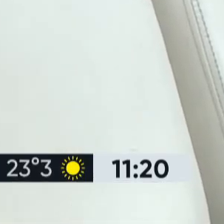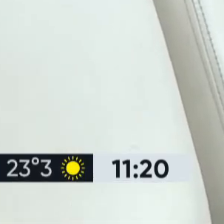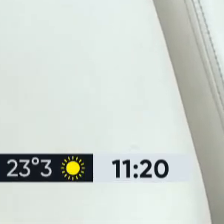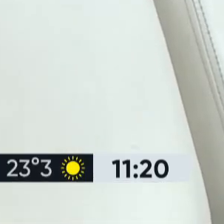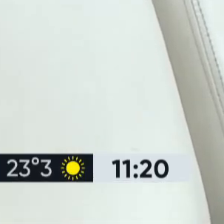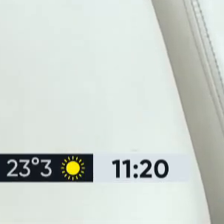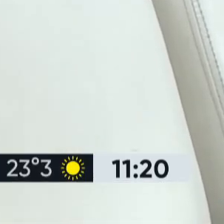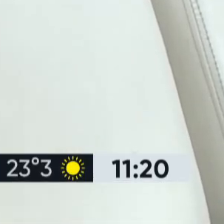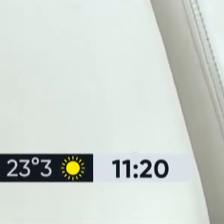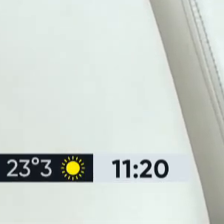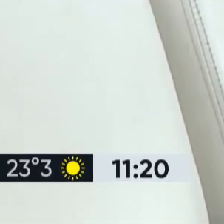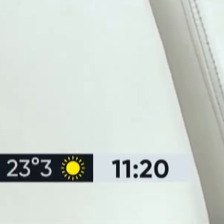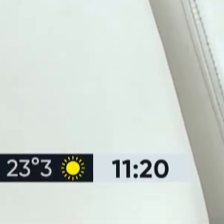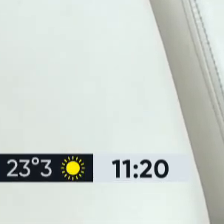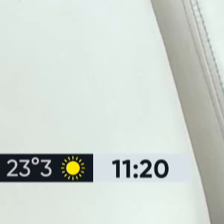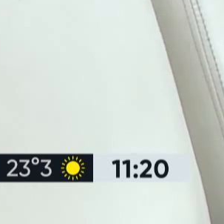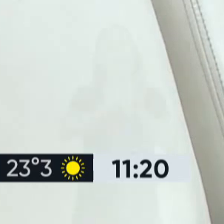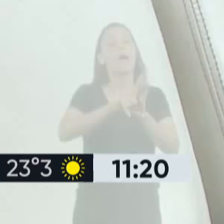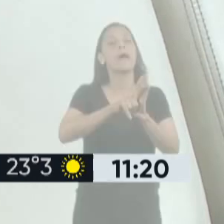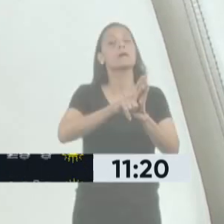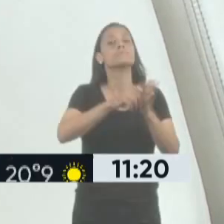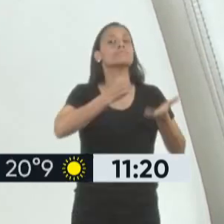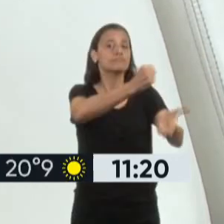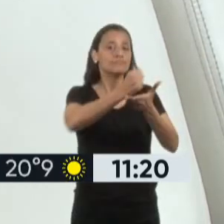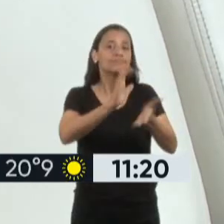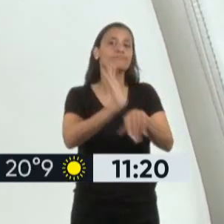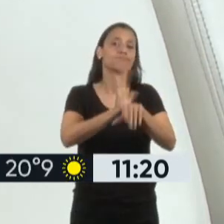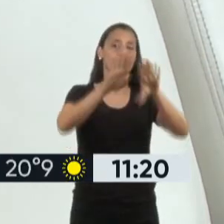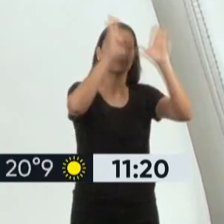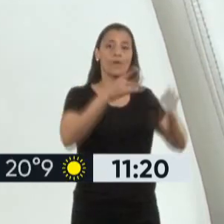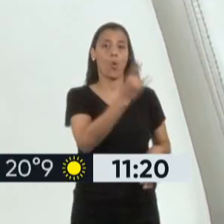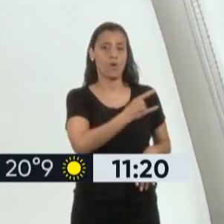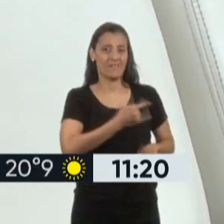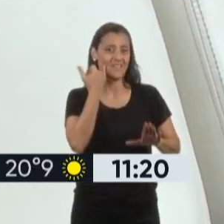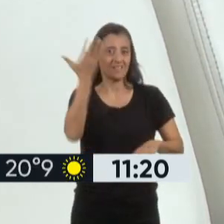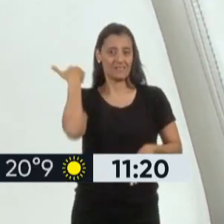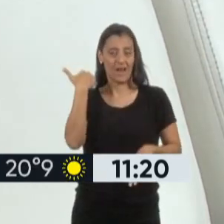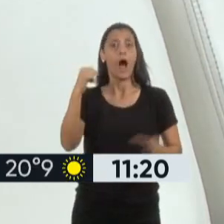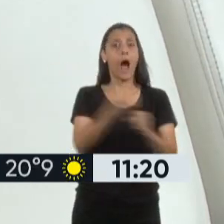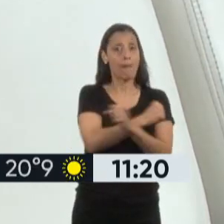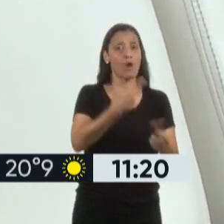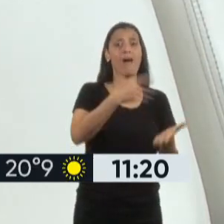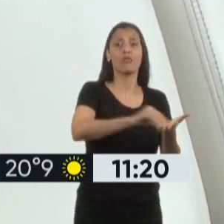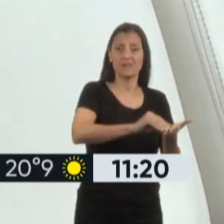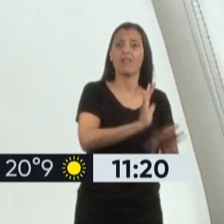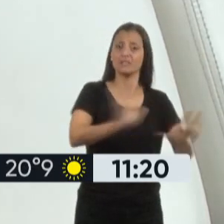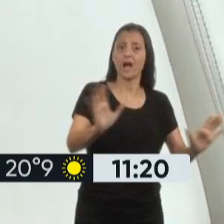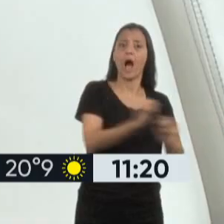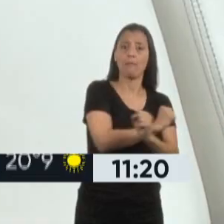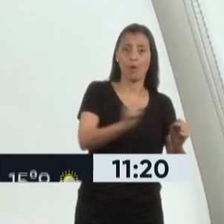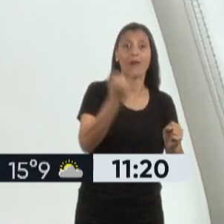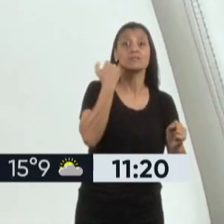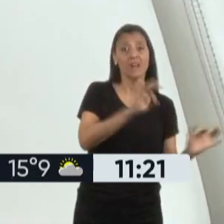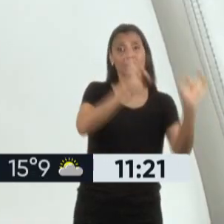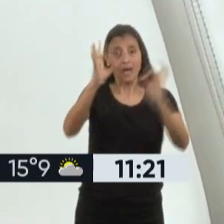ley de financiamiento para las universidades que se aprobó el jueves pasado en el Senado. Querés saber si ya llegó, digamos, al Poder